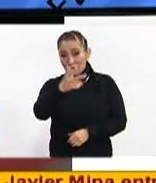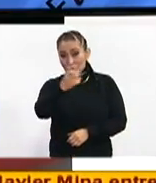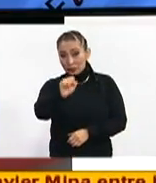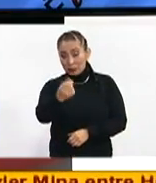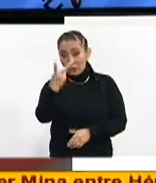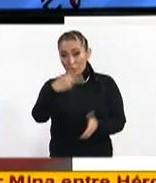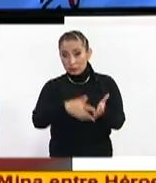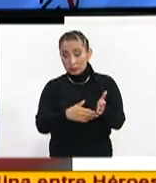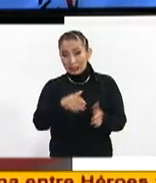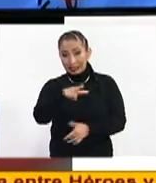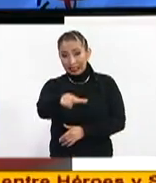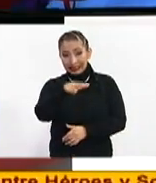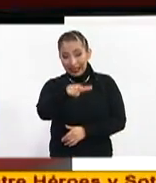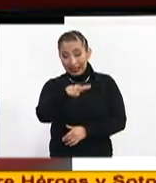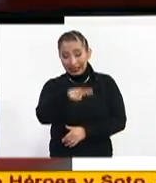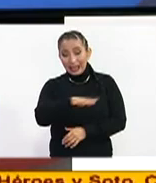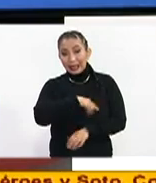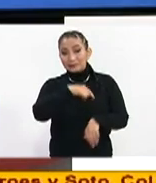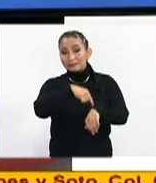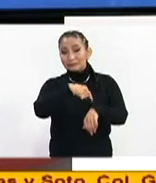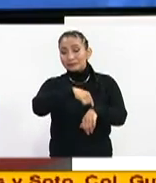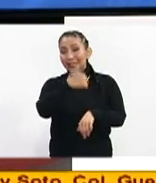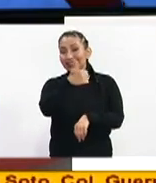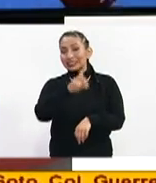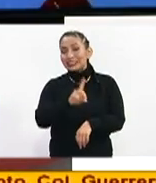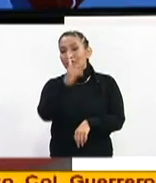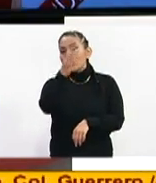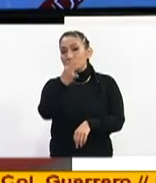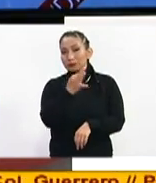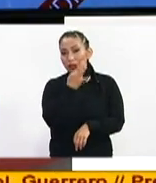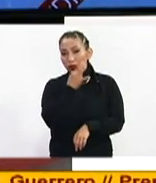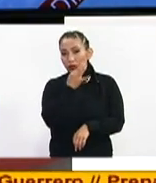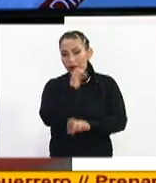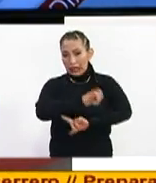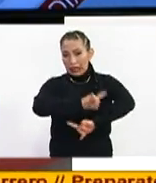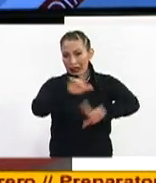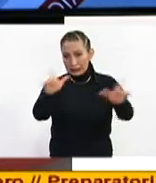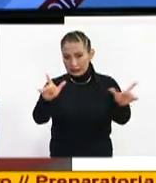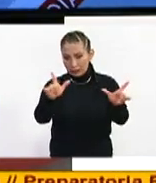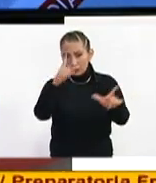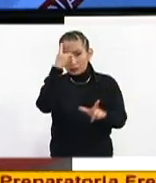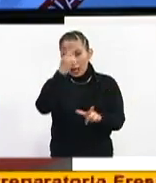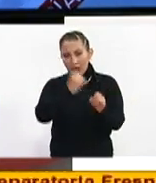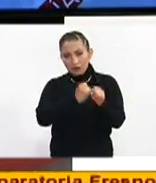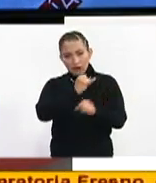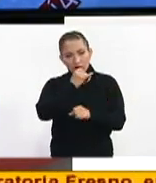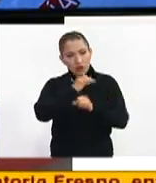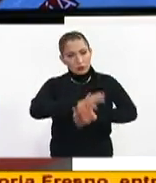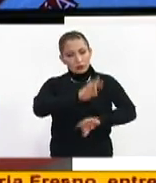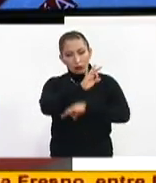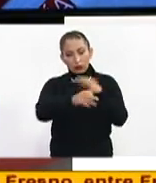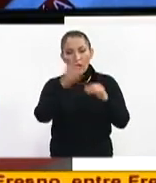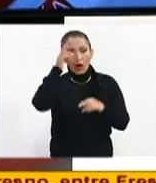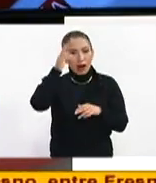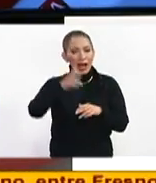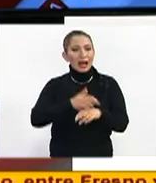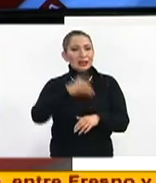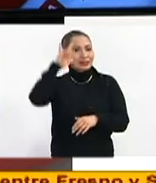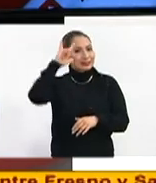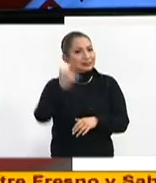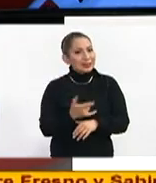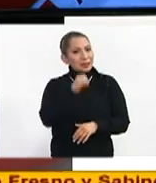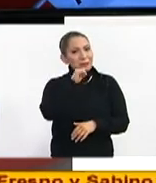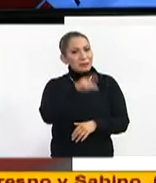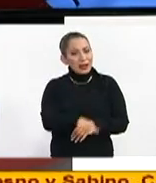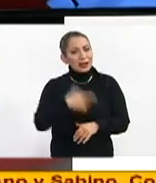del 2017. Son las 6:32. Estamos listos para informarles. Antes, permítame saludar a Griselda Yebra,